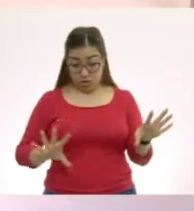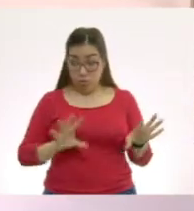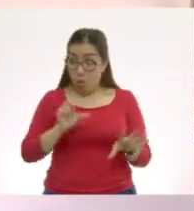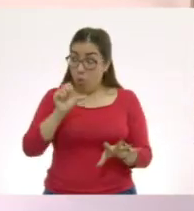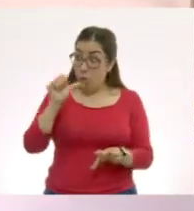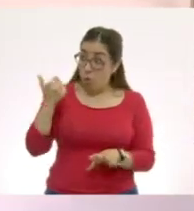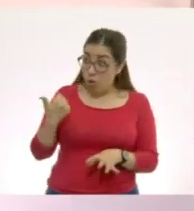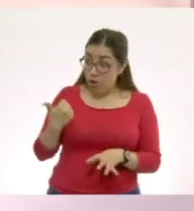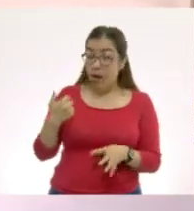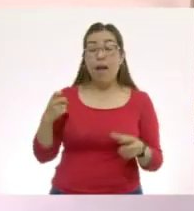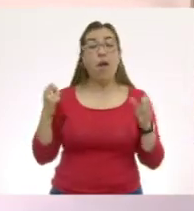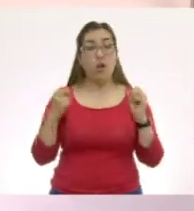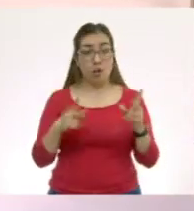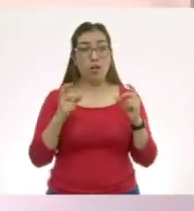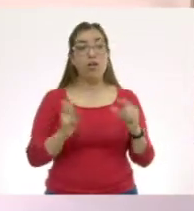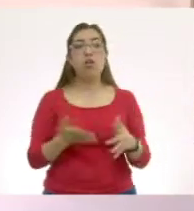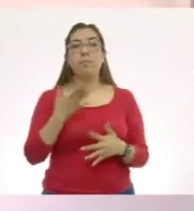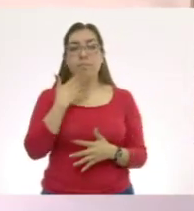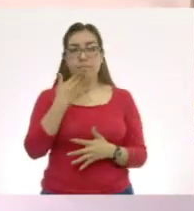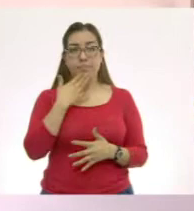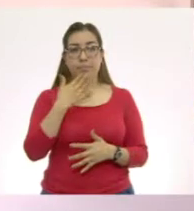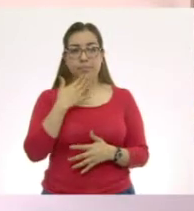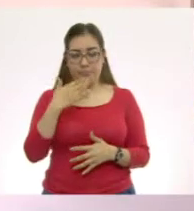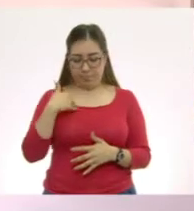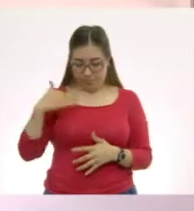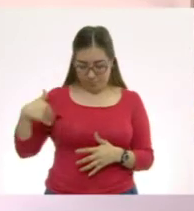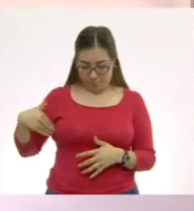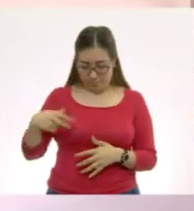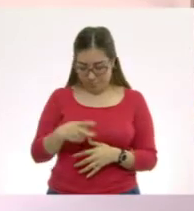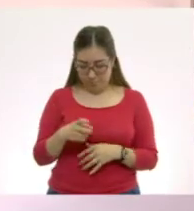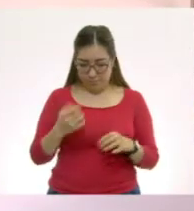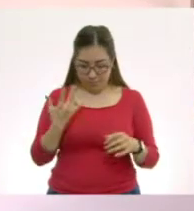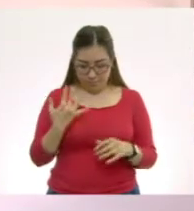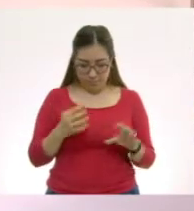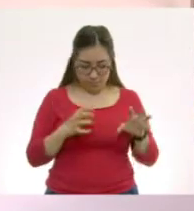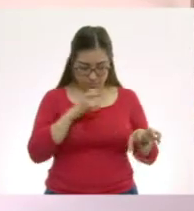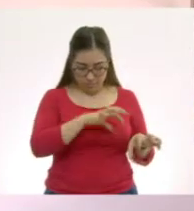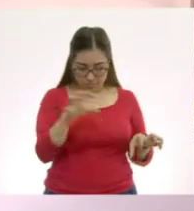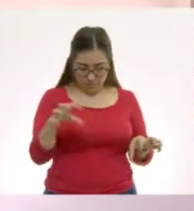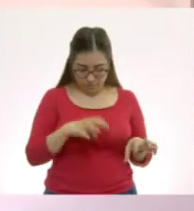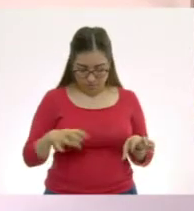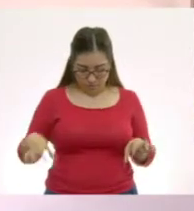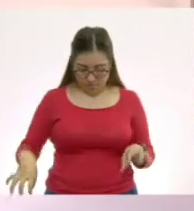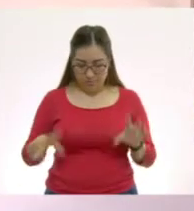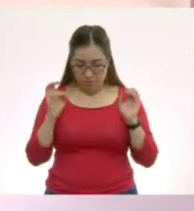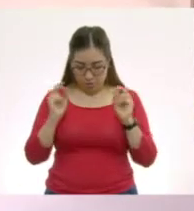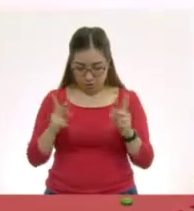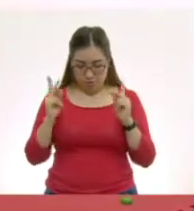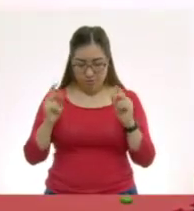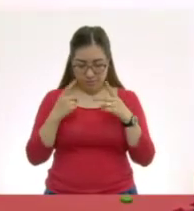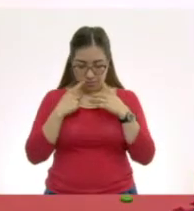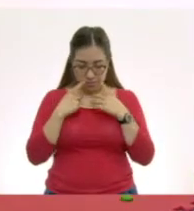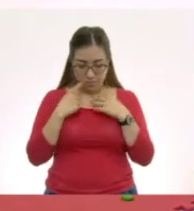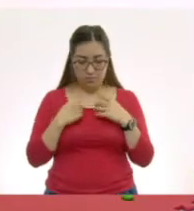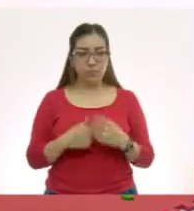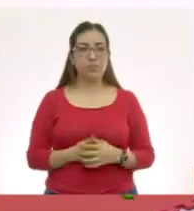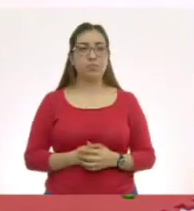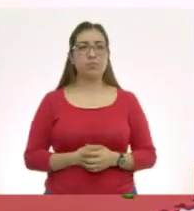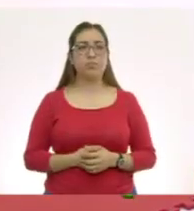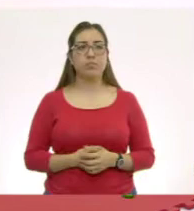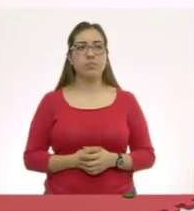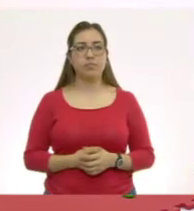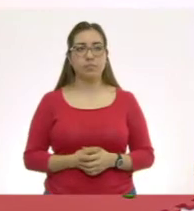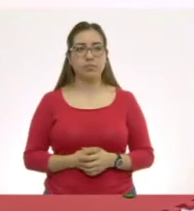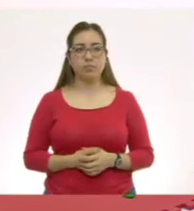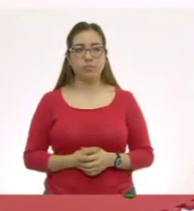maestra? Con las 50 que tienes. Ah, con las 50. Con las 50 que ya tienes. Muy bien, entonces vamos a dividirlas. Aquí en